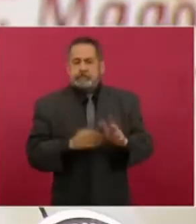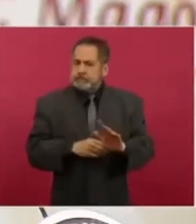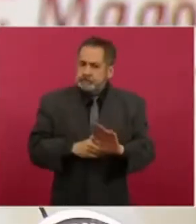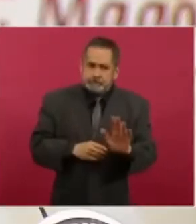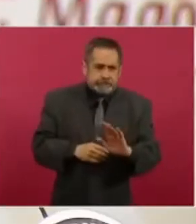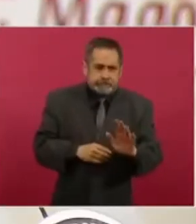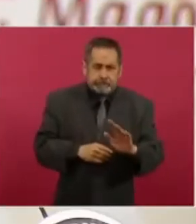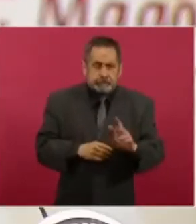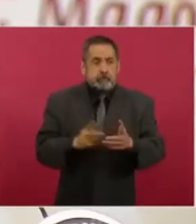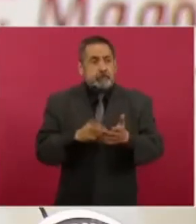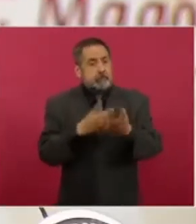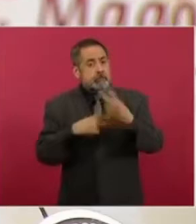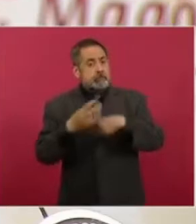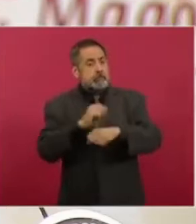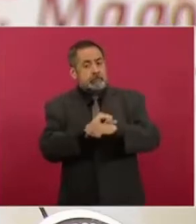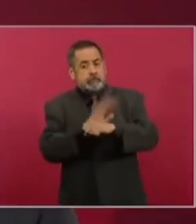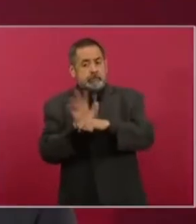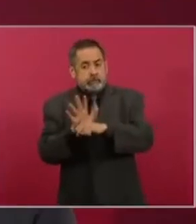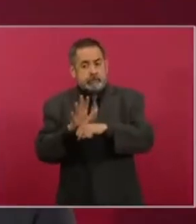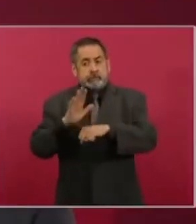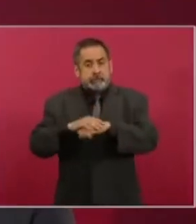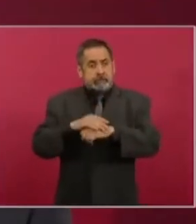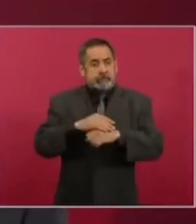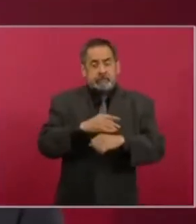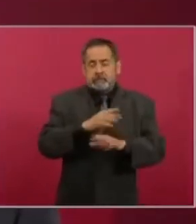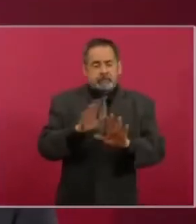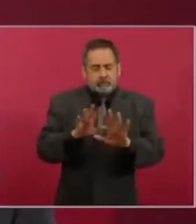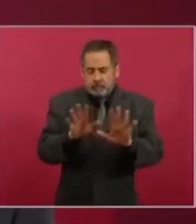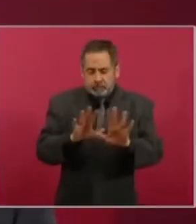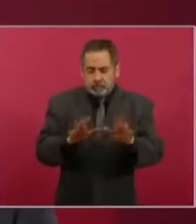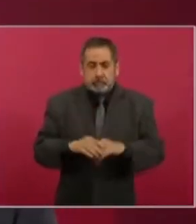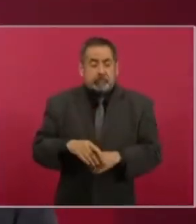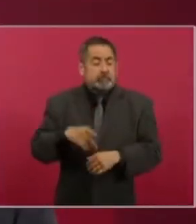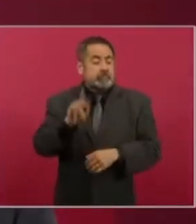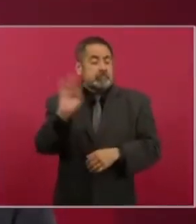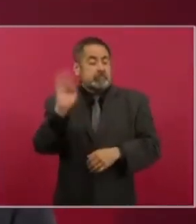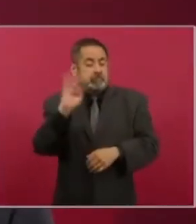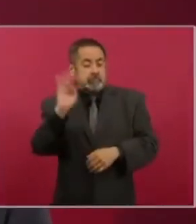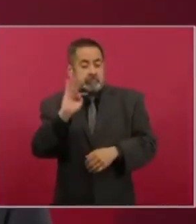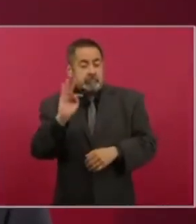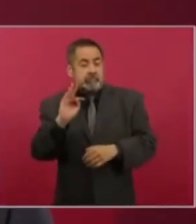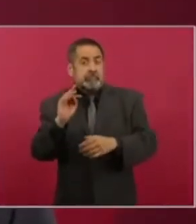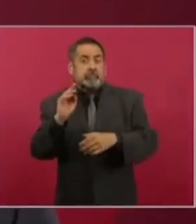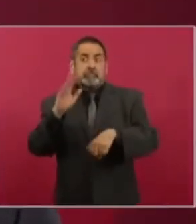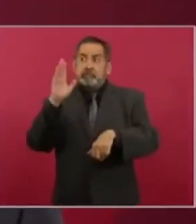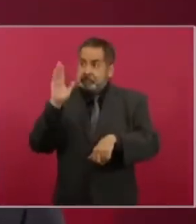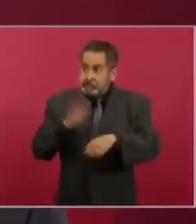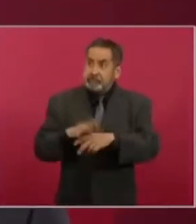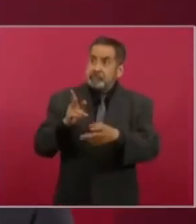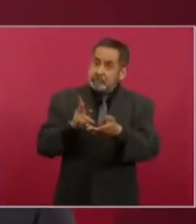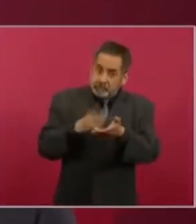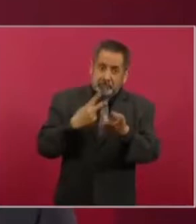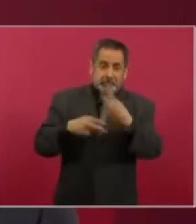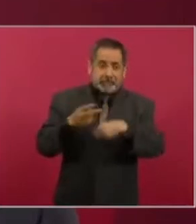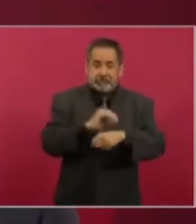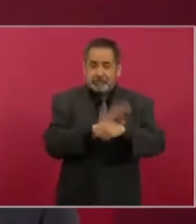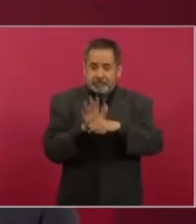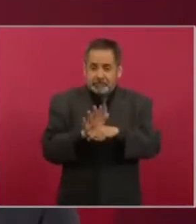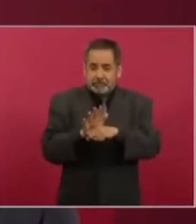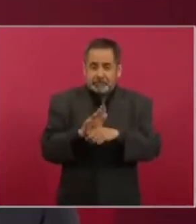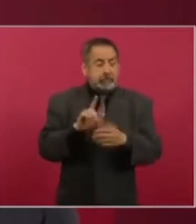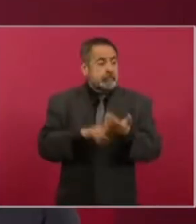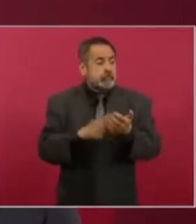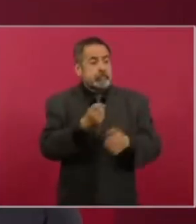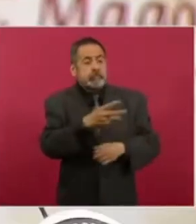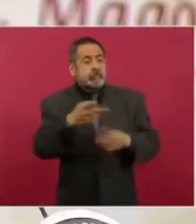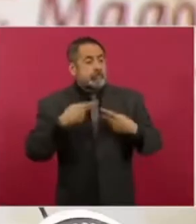regrese COVID, que regrese una nueva oleada, pero si esto ocurriera, las personas no inmunizadas completamente, incluidos